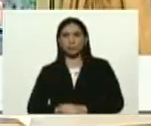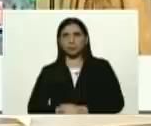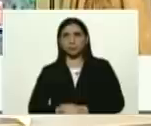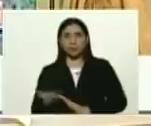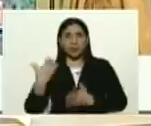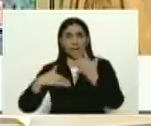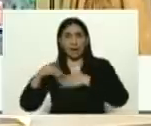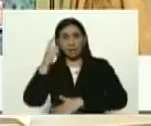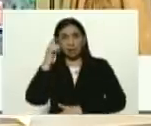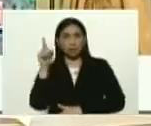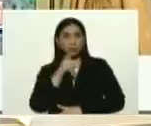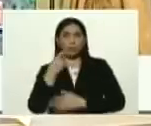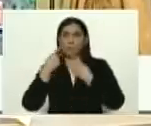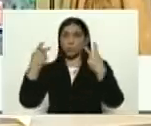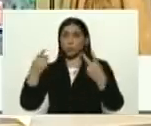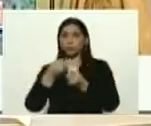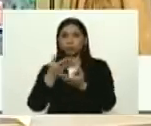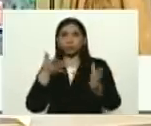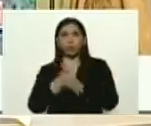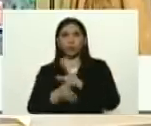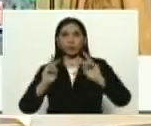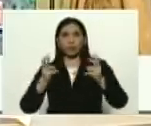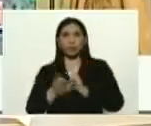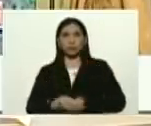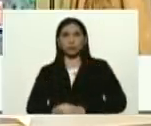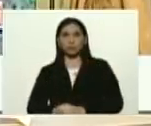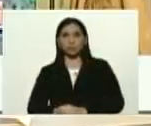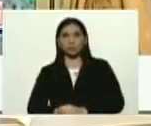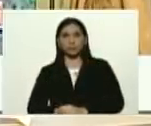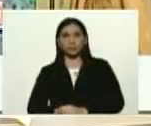Hace días que no hacía referencia a esto, por favor.